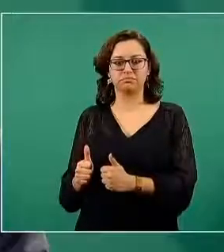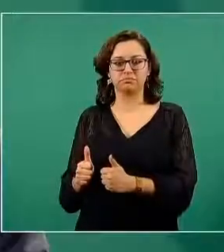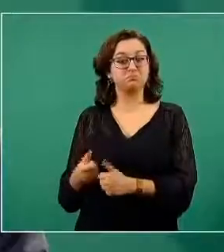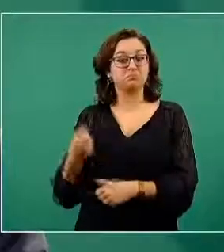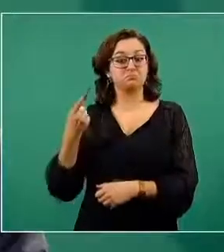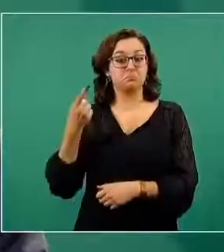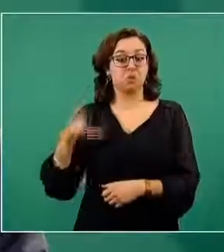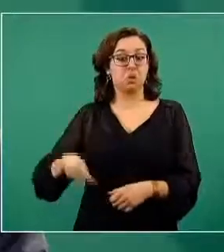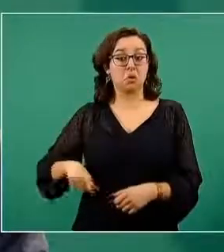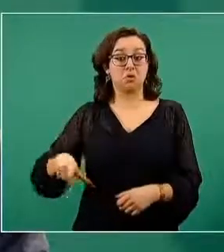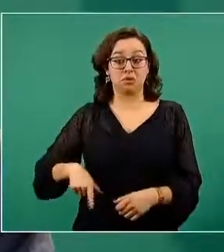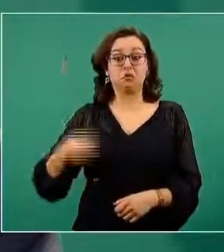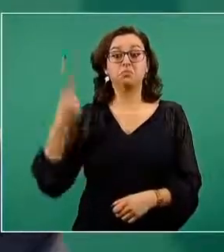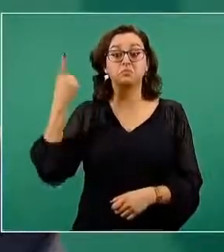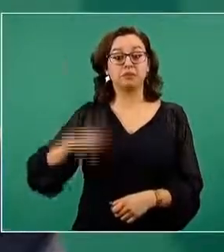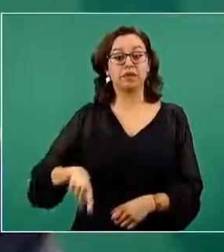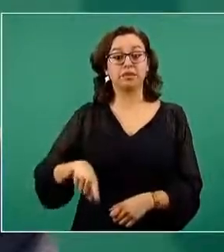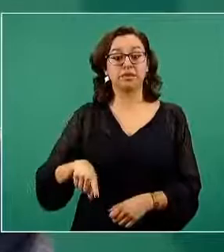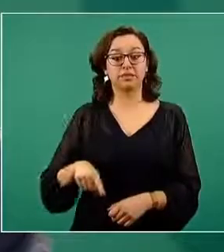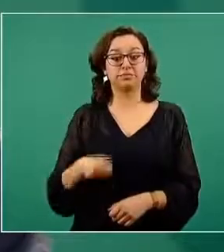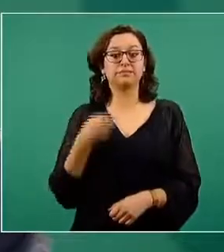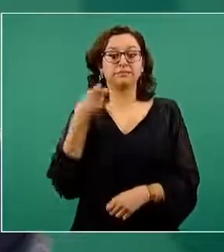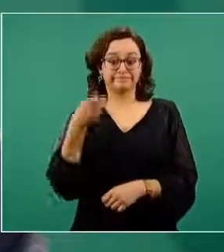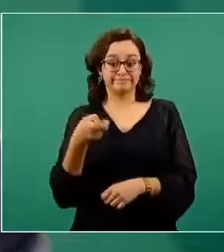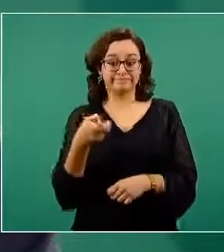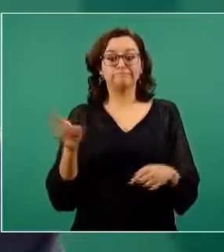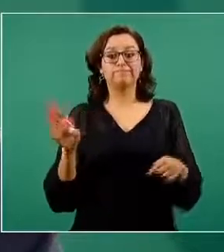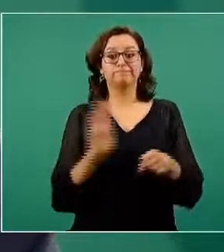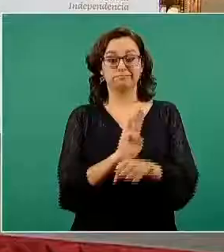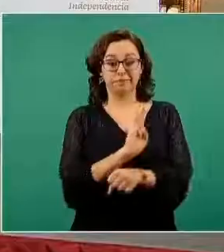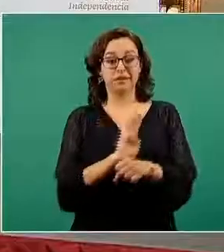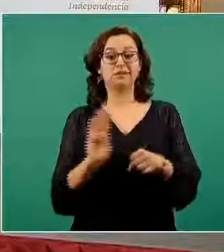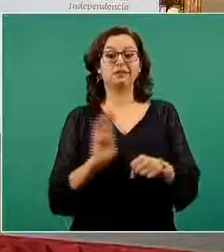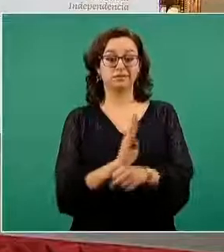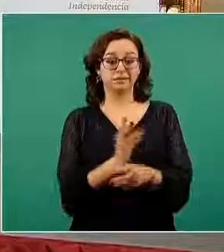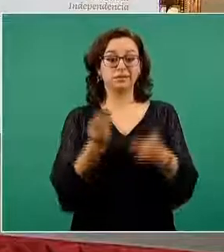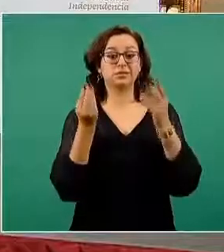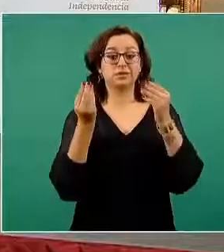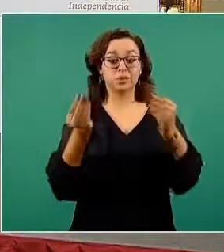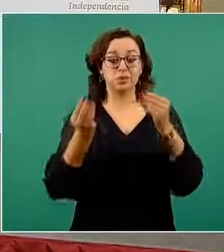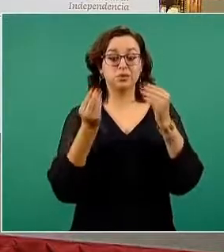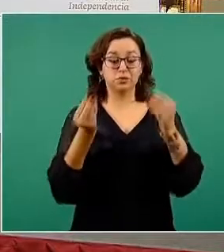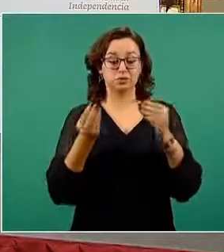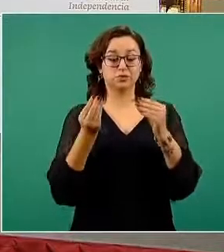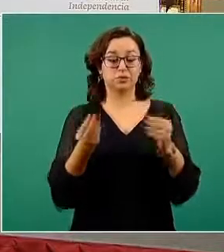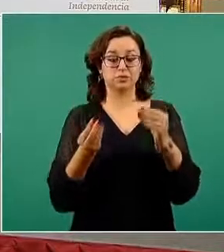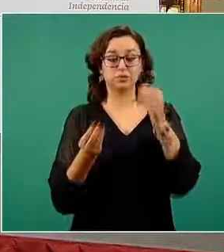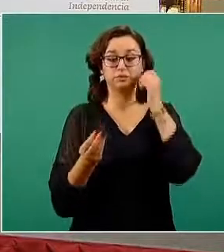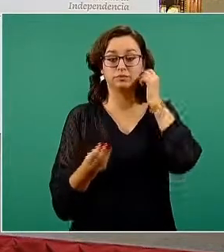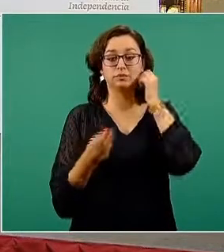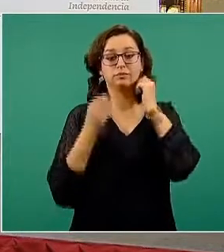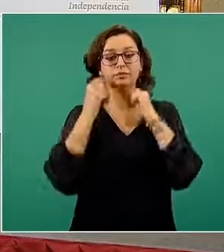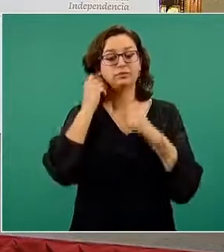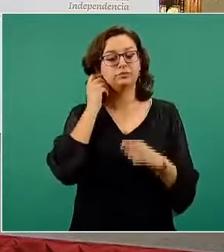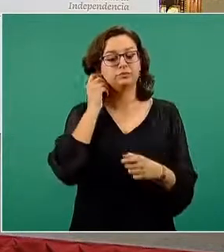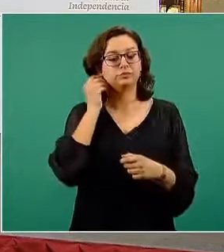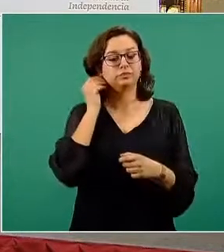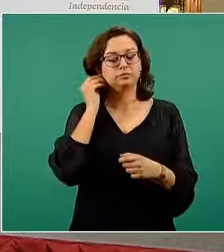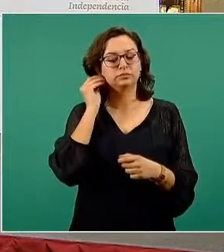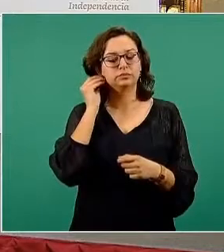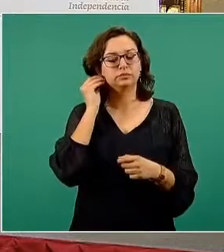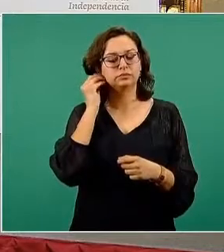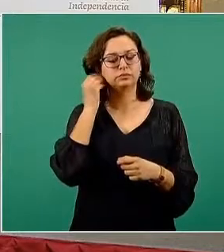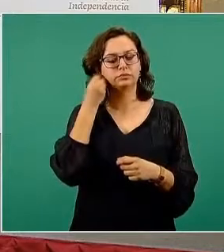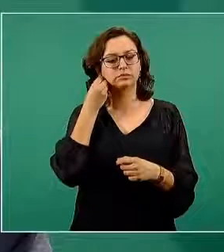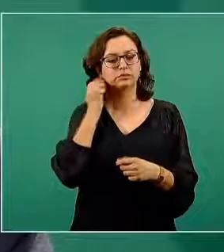Esto tiene beneficios para todas y todos, no solo para las personas que se quedan en casa. En